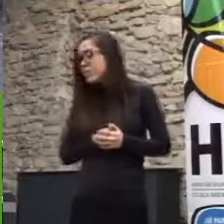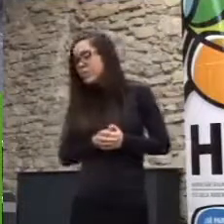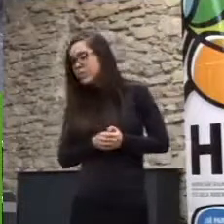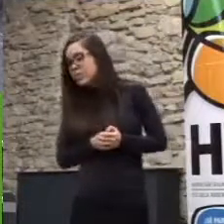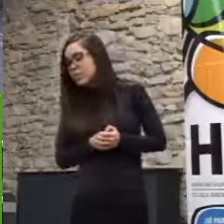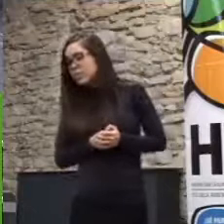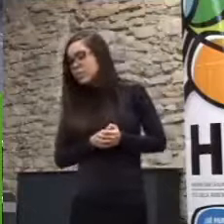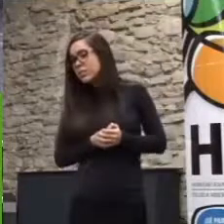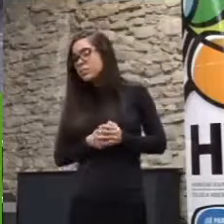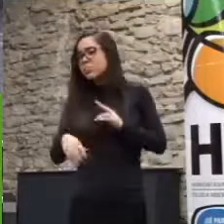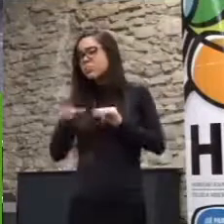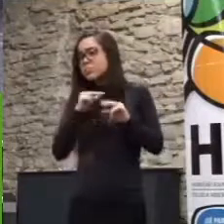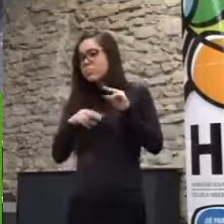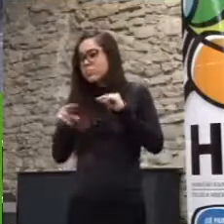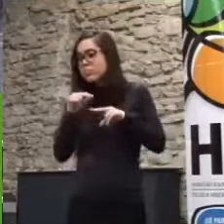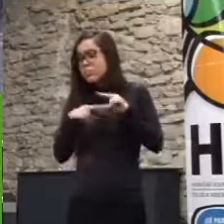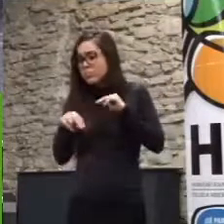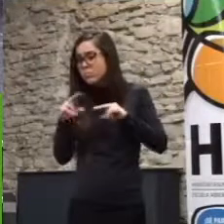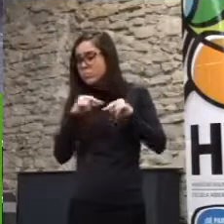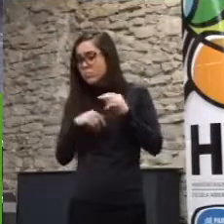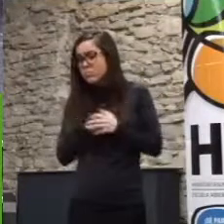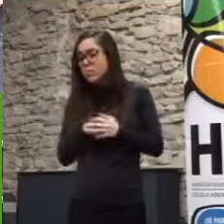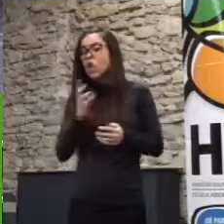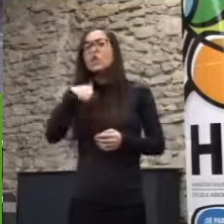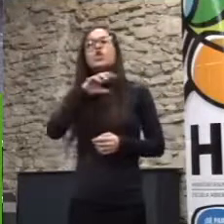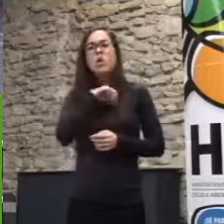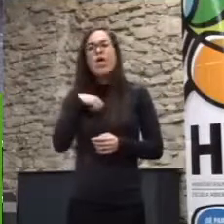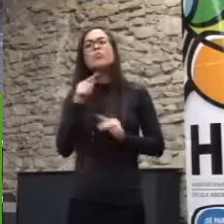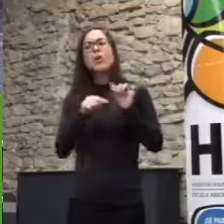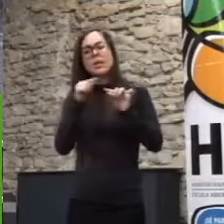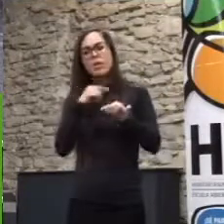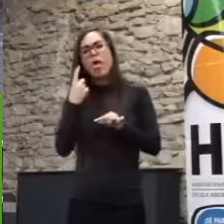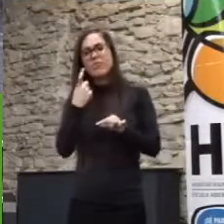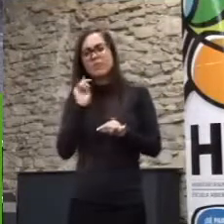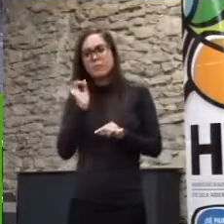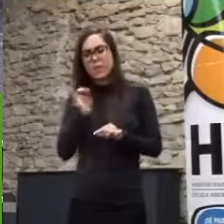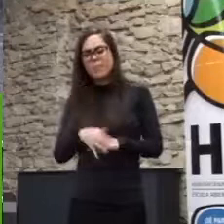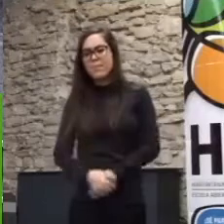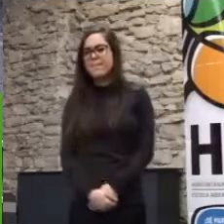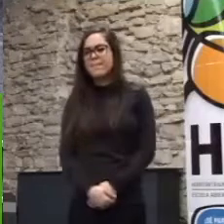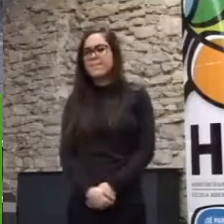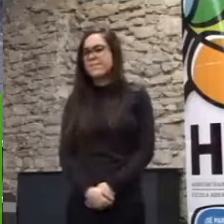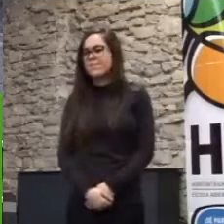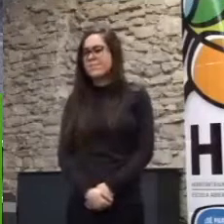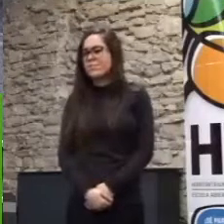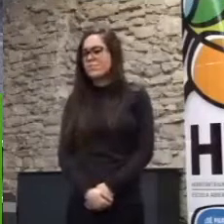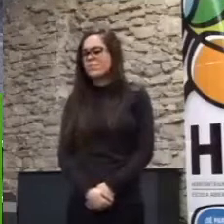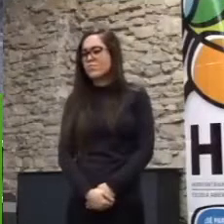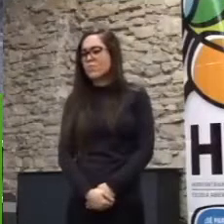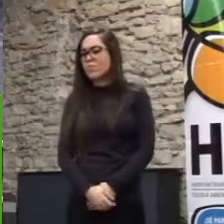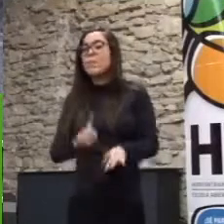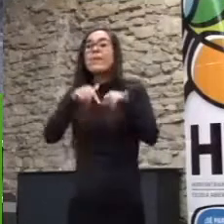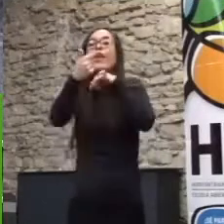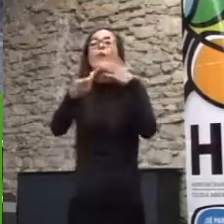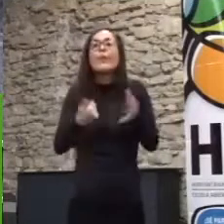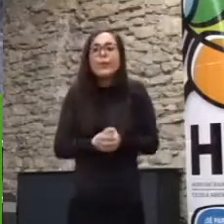¿No? Que nadie piense que no somos autocríticos. Además, estamos muy preocupados con ello. Pero claro, luego es como sale lo que sale. O